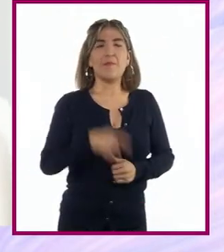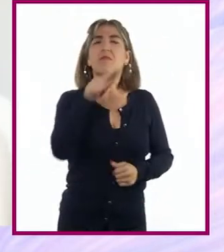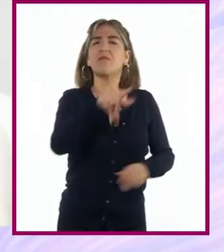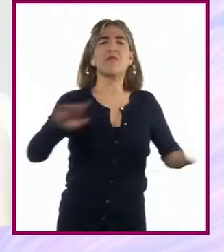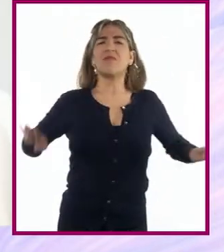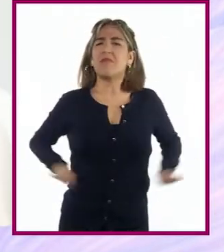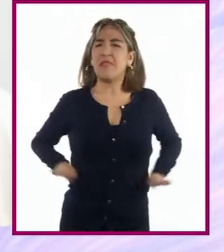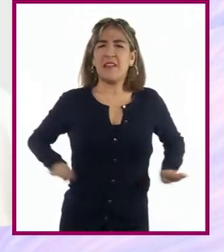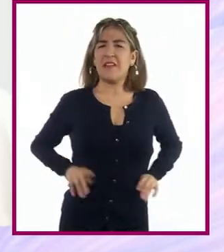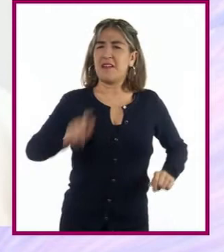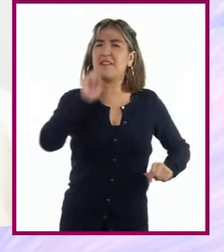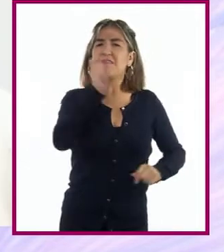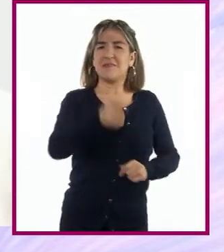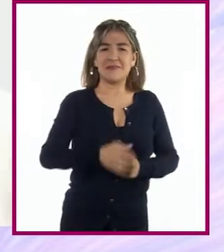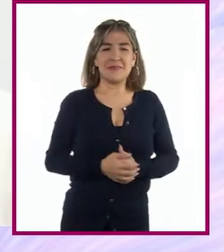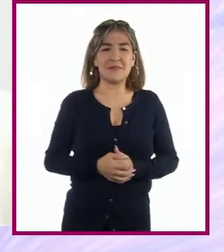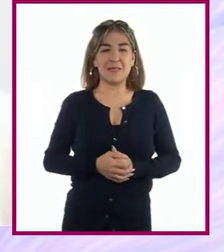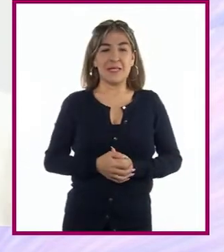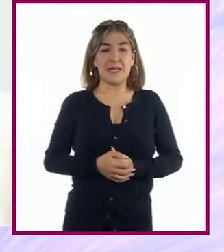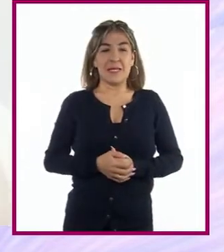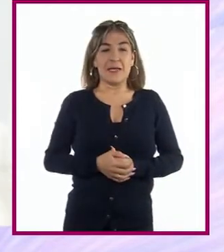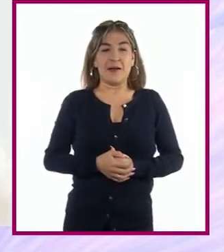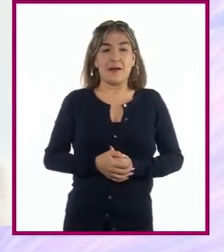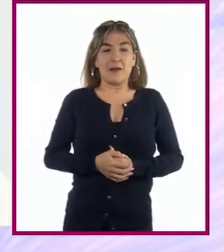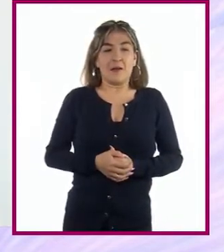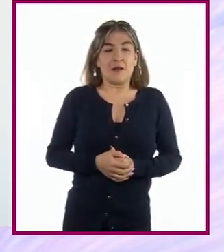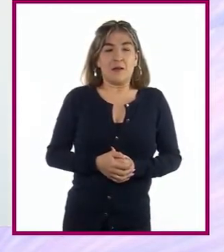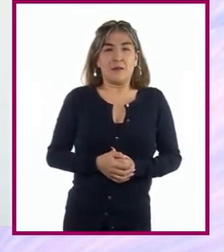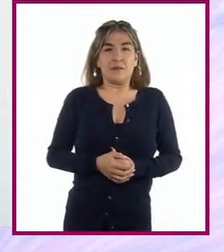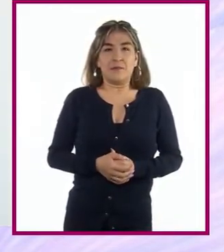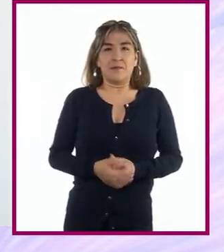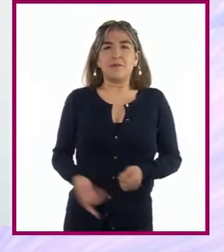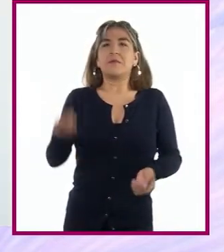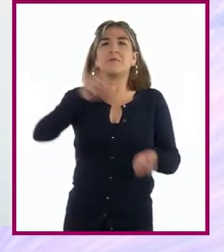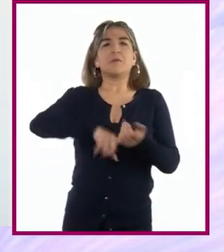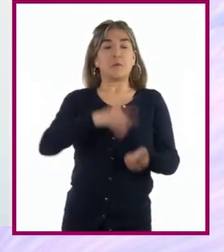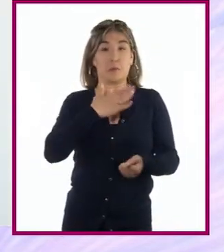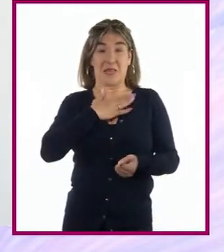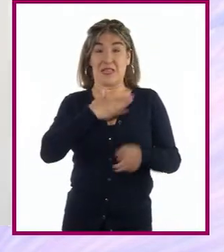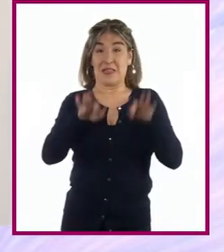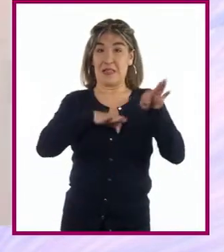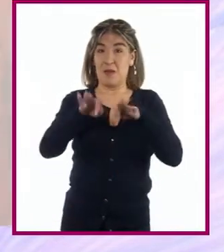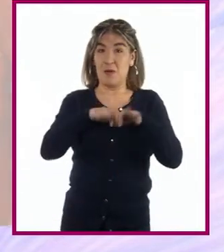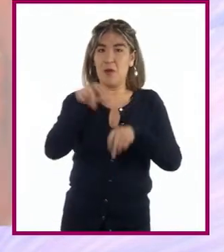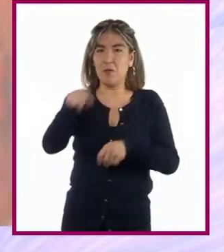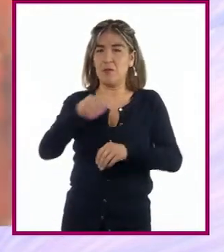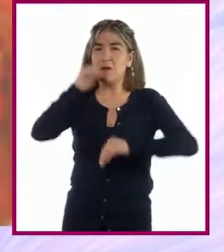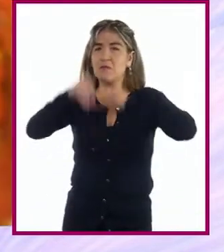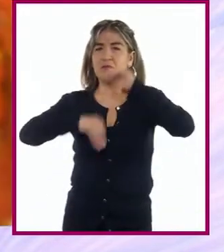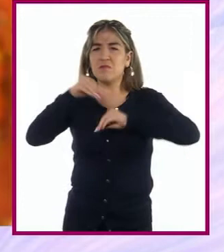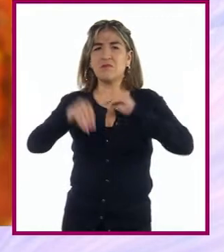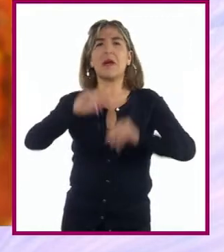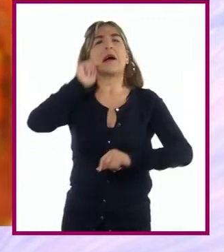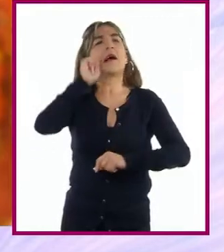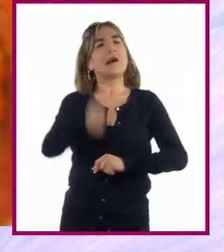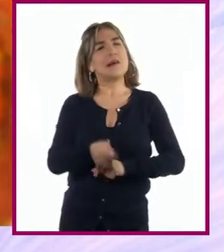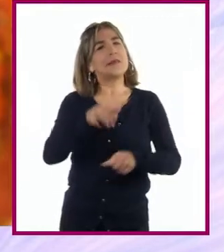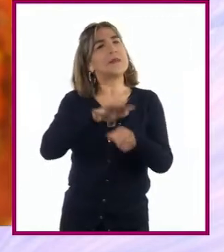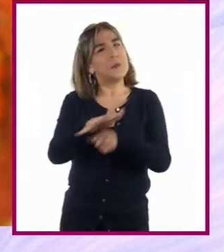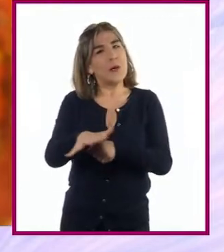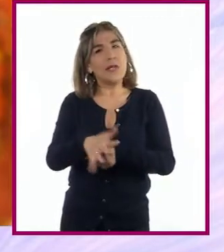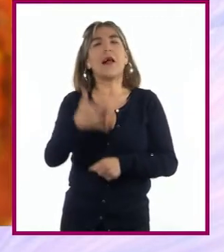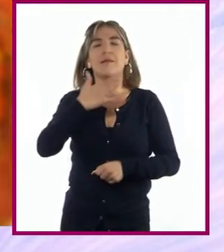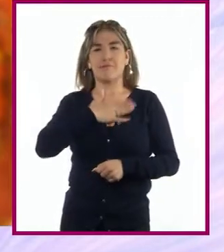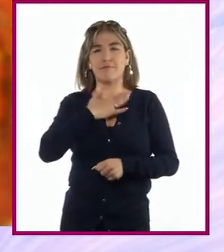Particularmente, y hablo de mi obra, esa intencionalidad está específicamente en lo que